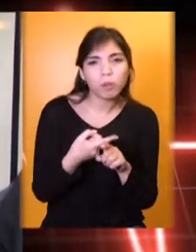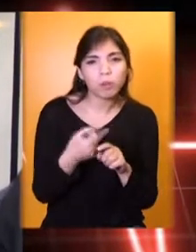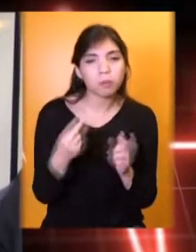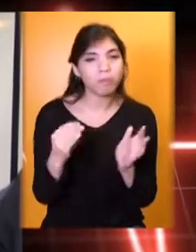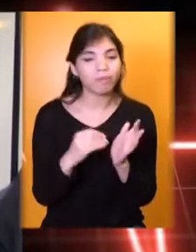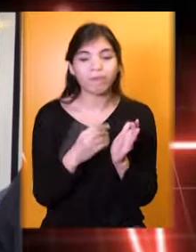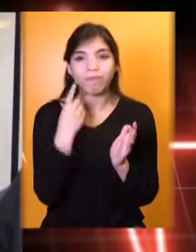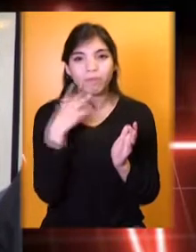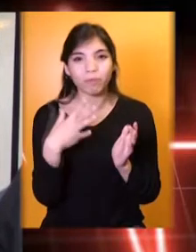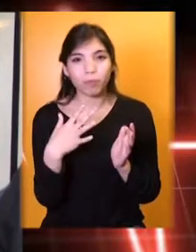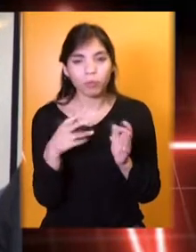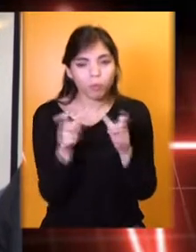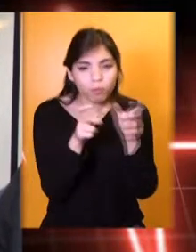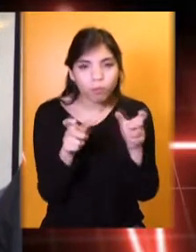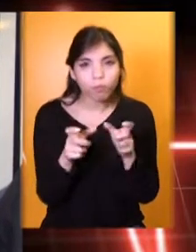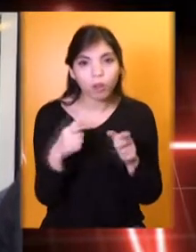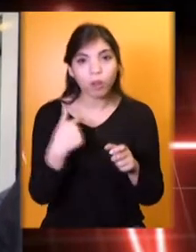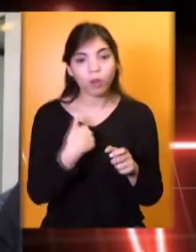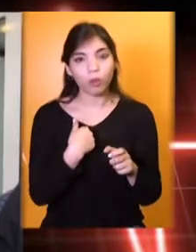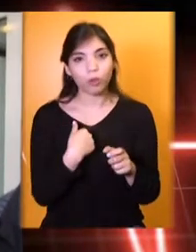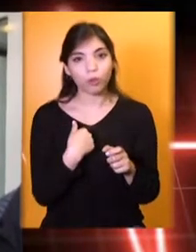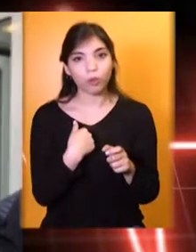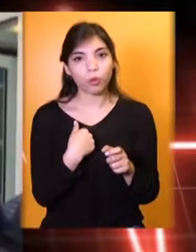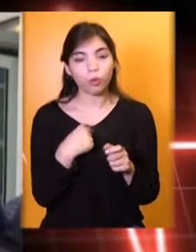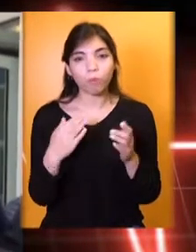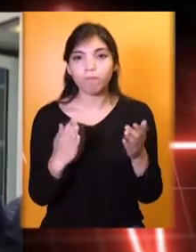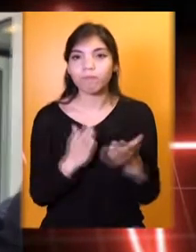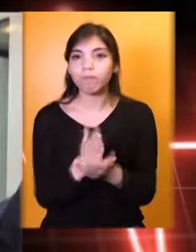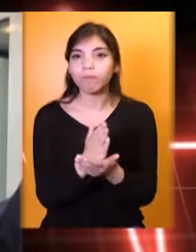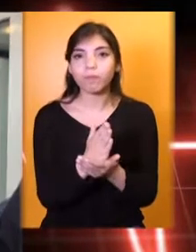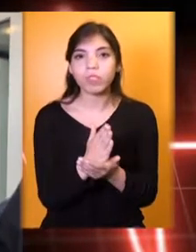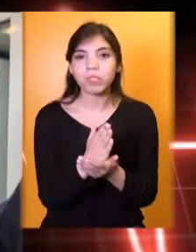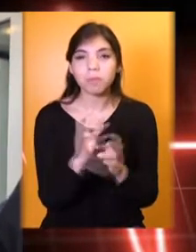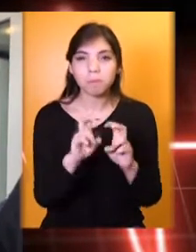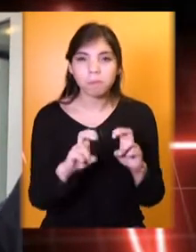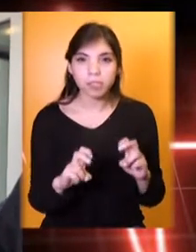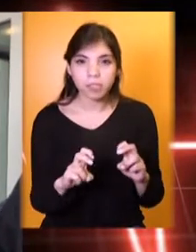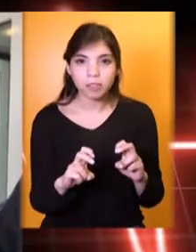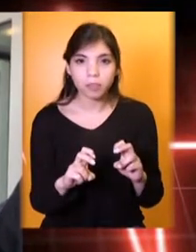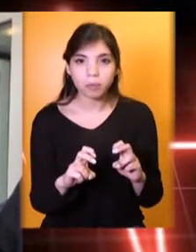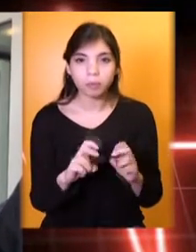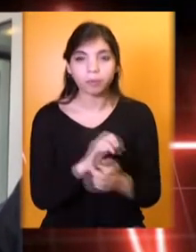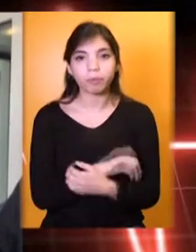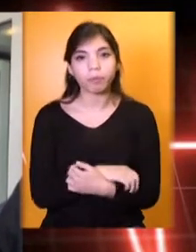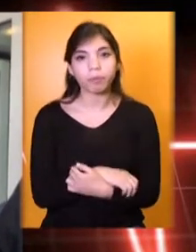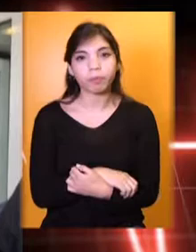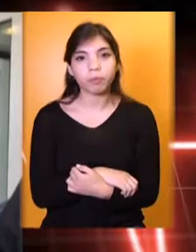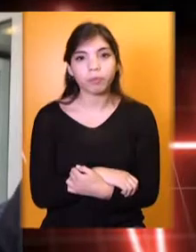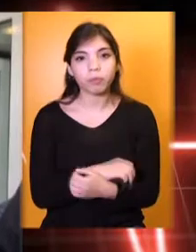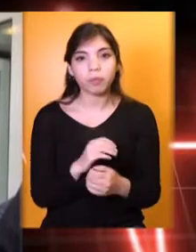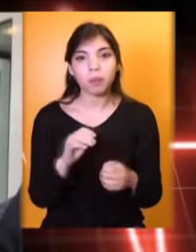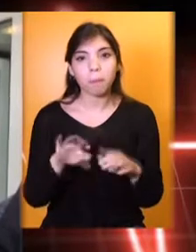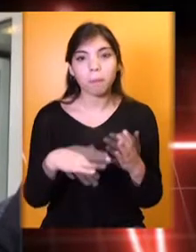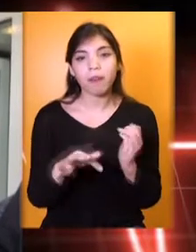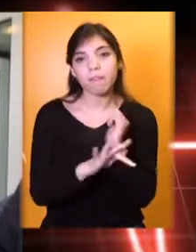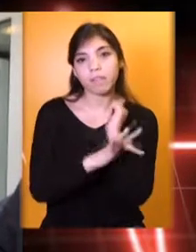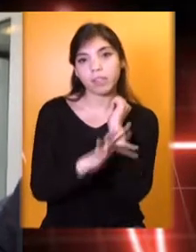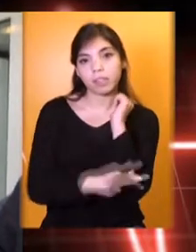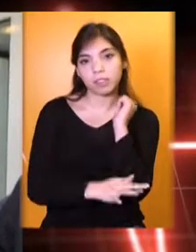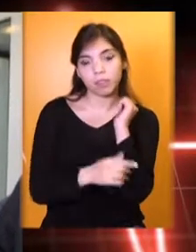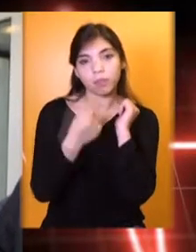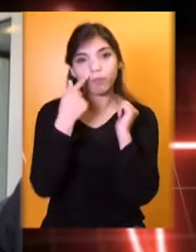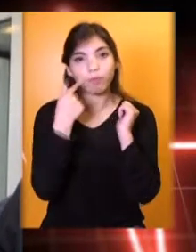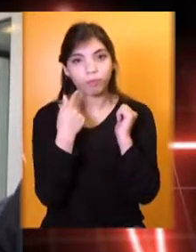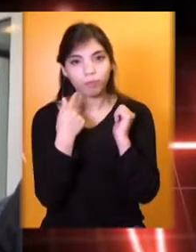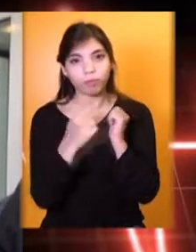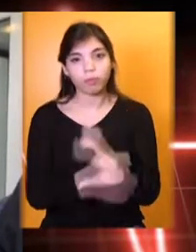ordené de oficio la instrucción de un sumario respecto al fiscal Guillermo Cáceres. En su oportunidad también después lo suspendí de funciones